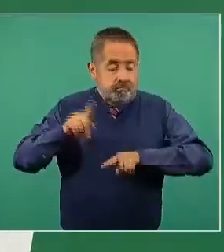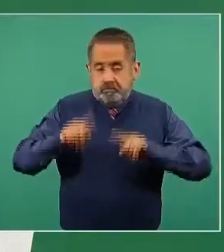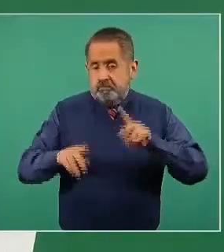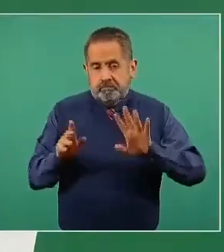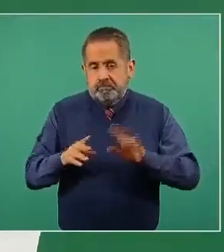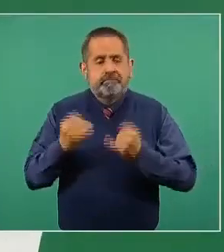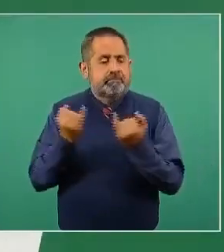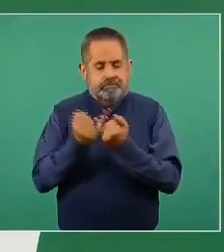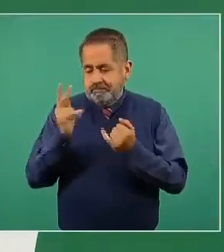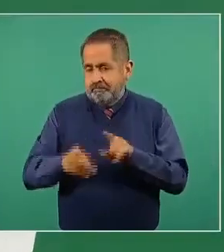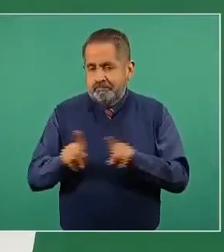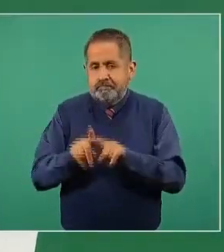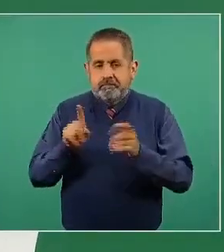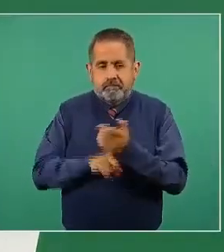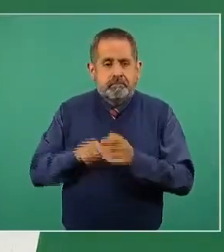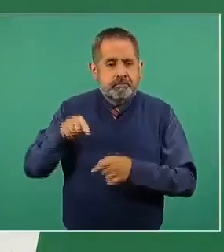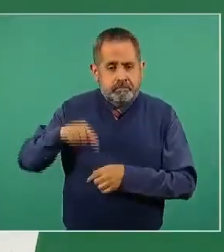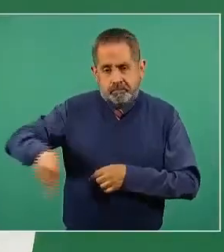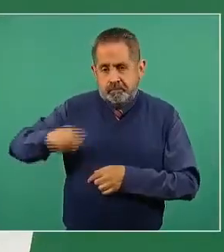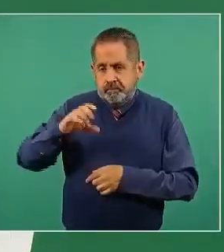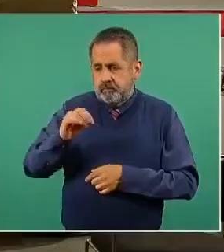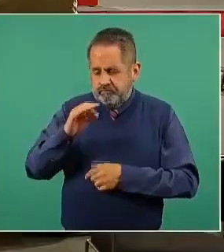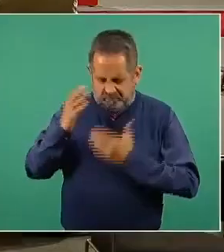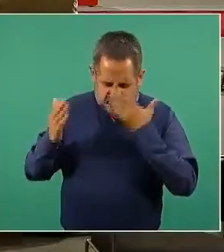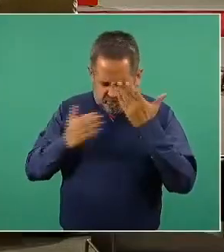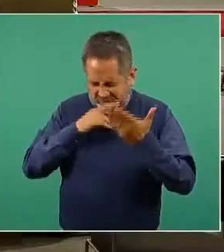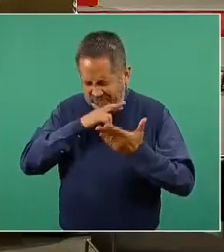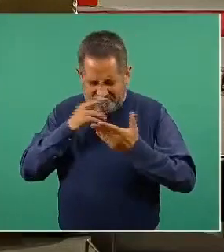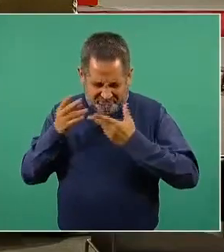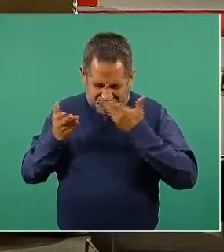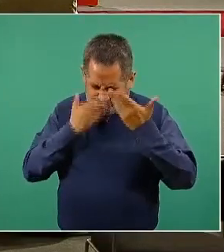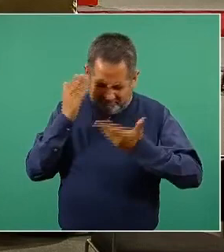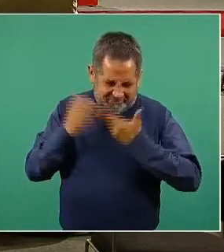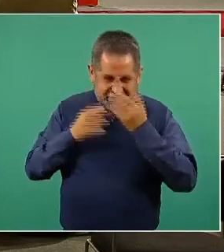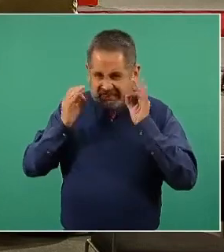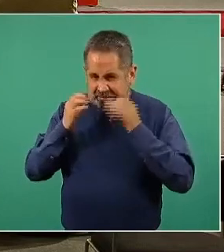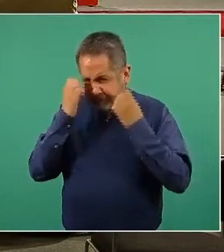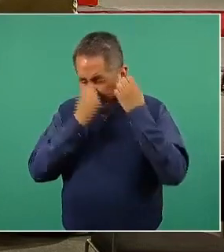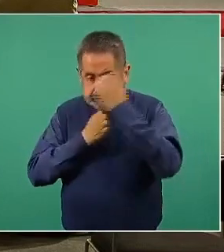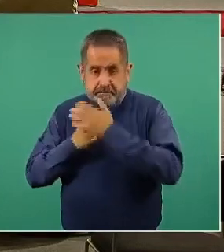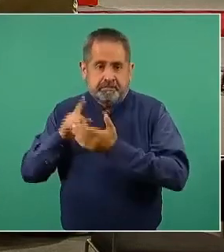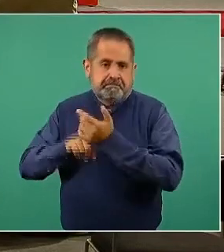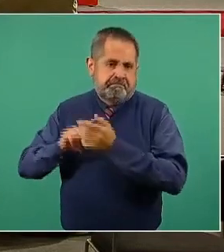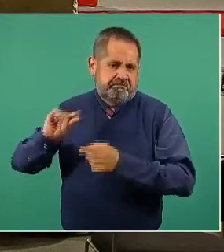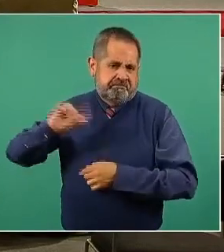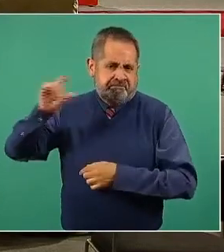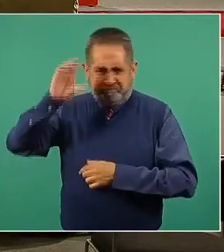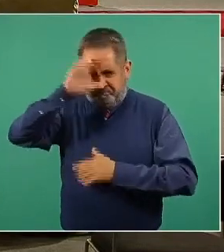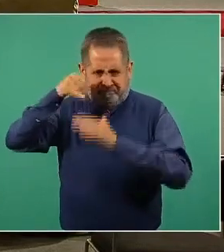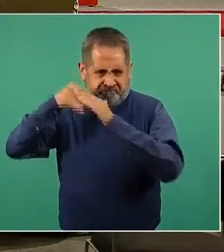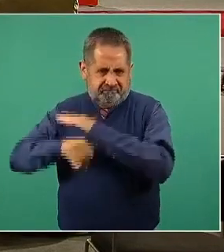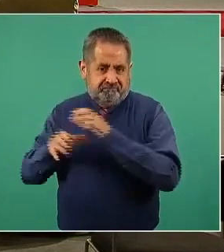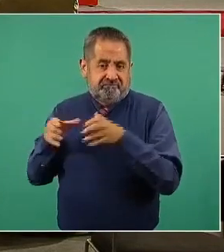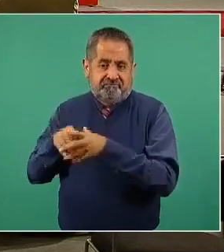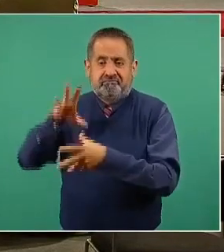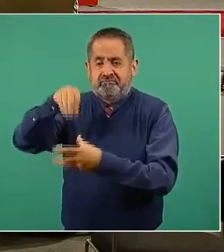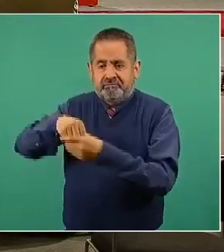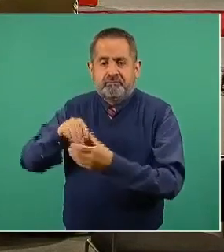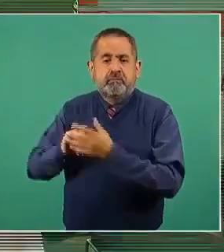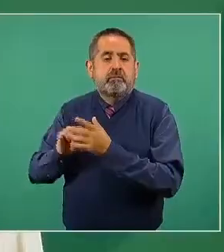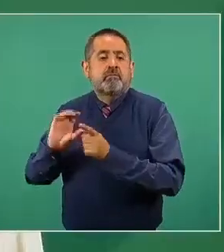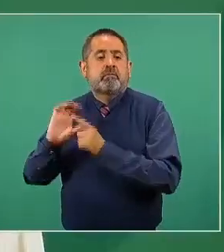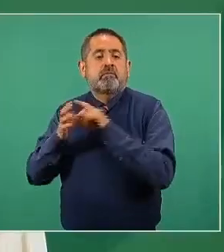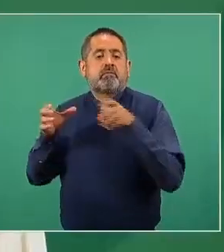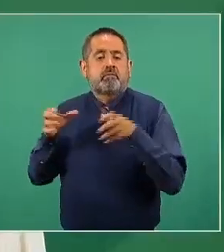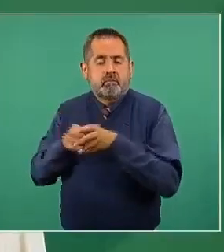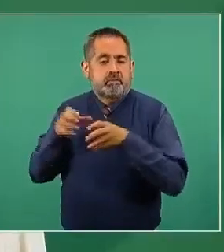de forma expedita se revise el expediente, las personas científicas que componen el Comité de